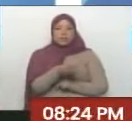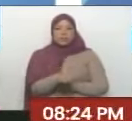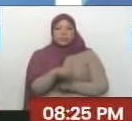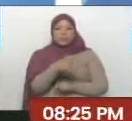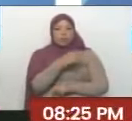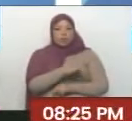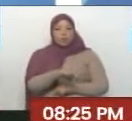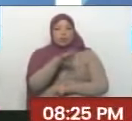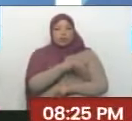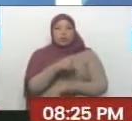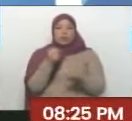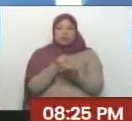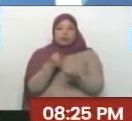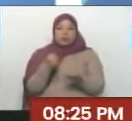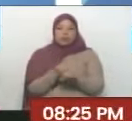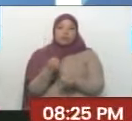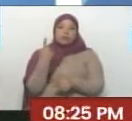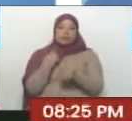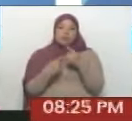son las sociedades impedidas,